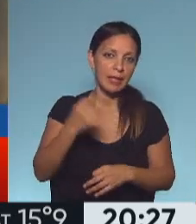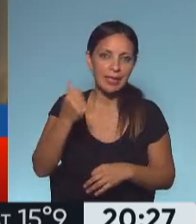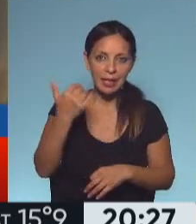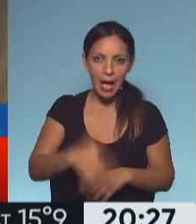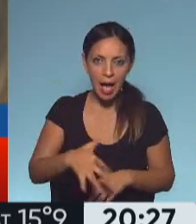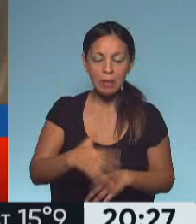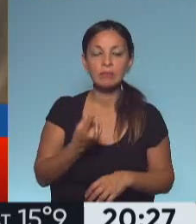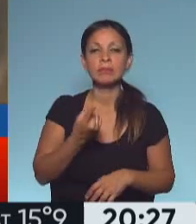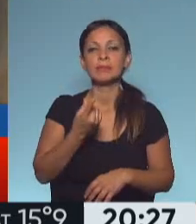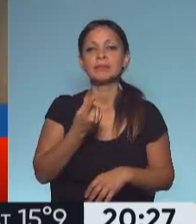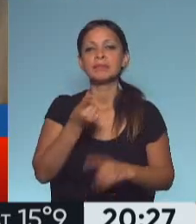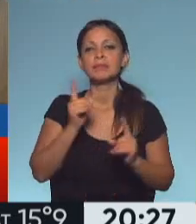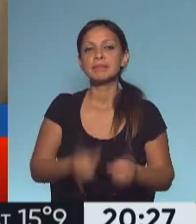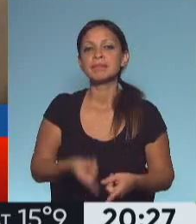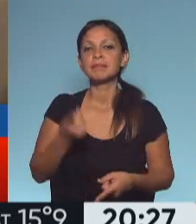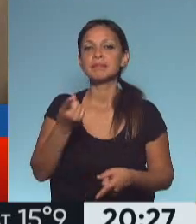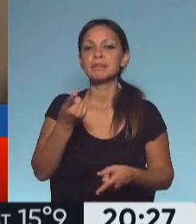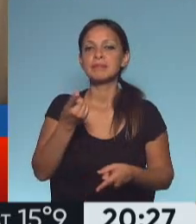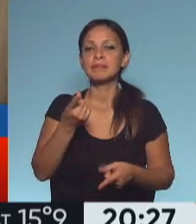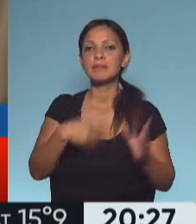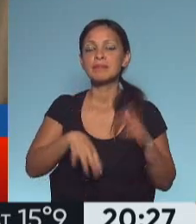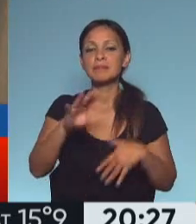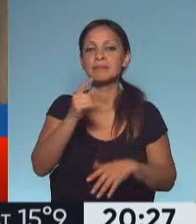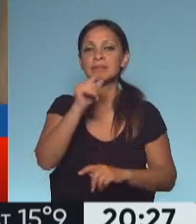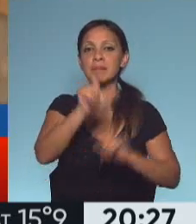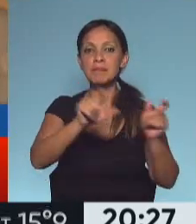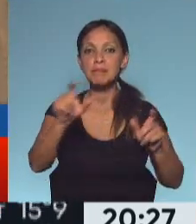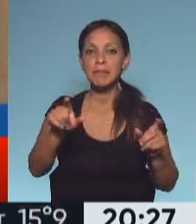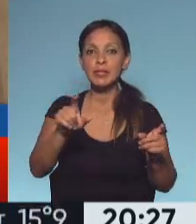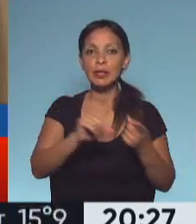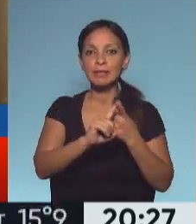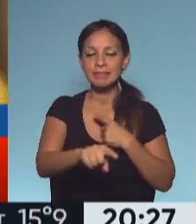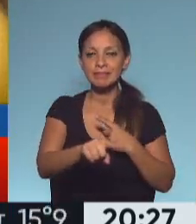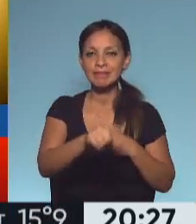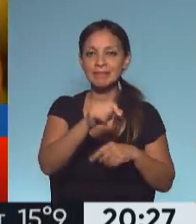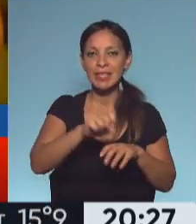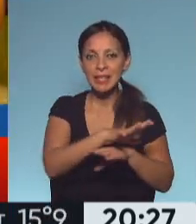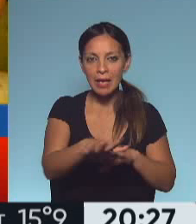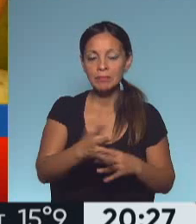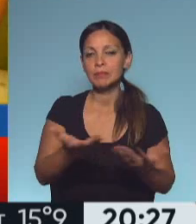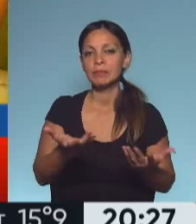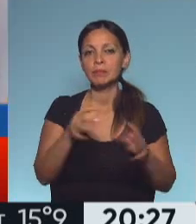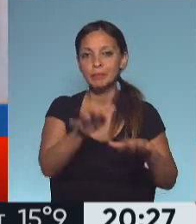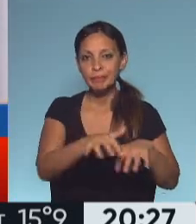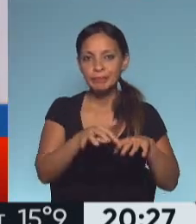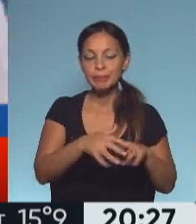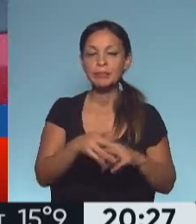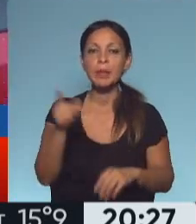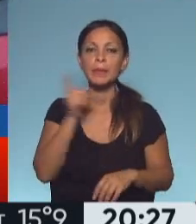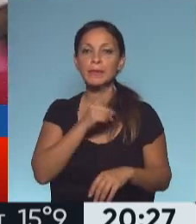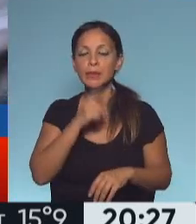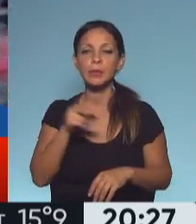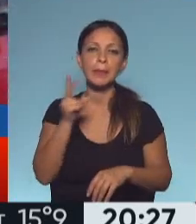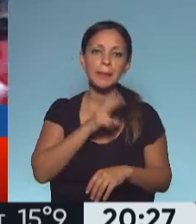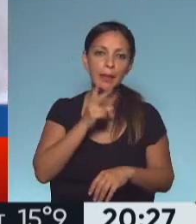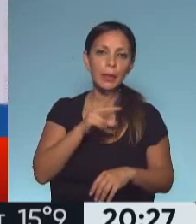más viniendo de los compañeros que trabajan en la tierra. Son todas verduras, frutas, precio popular.